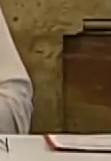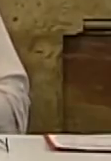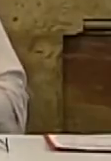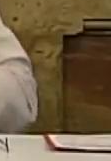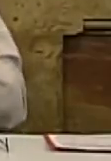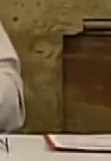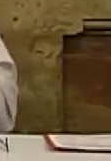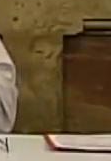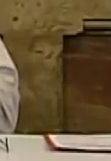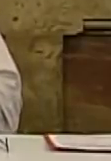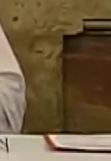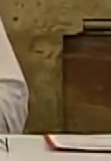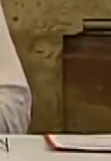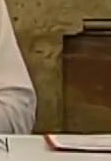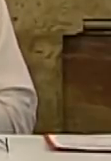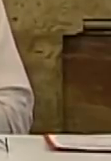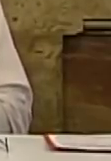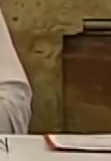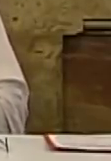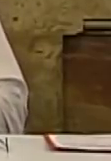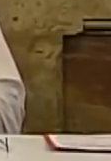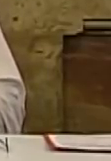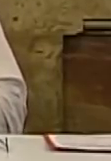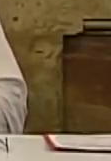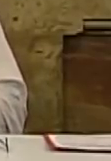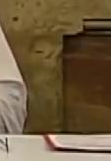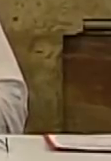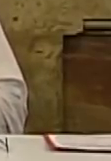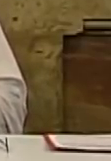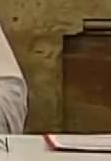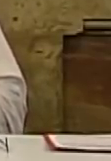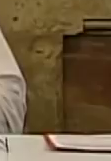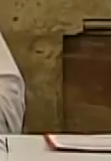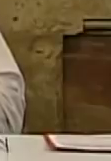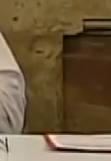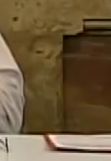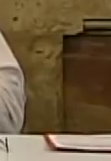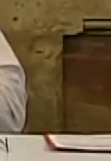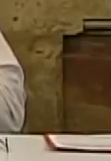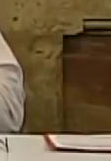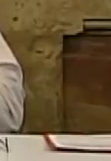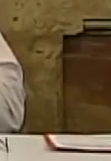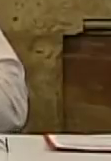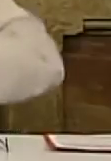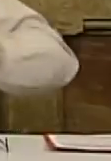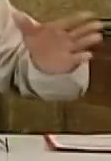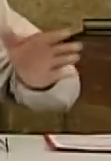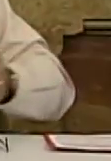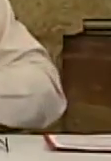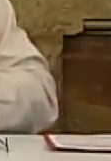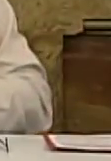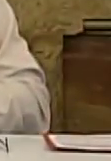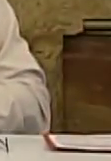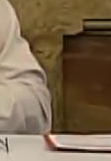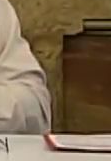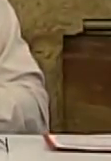de maíz amarillo, a maíz blanco, hay que aumentar la producción de alimentos, de calzado, de